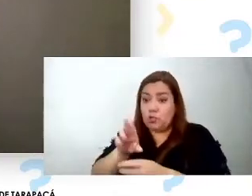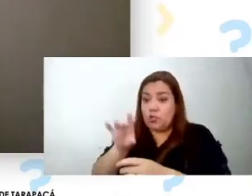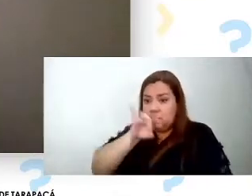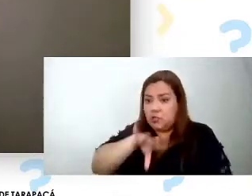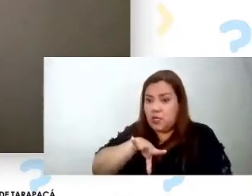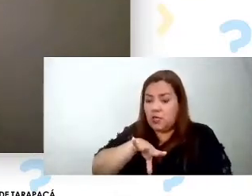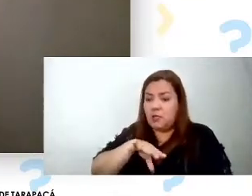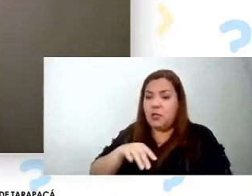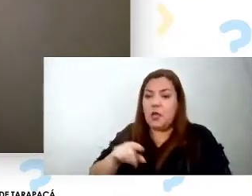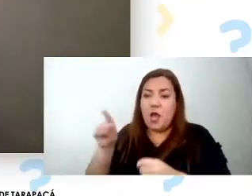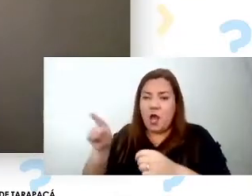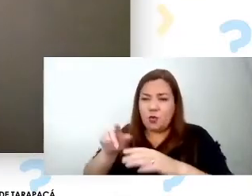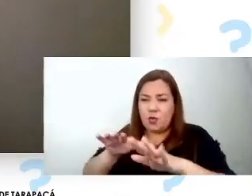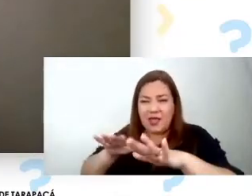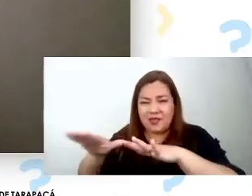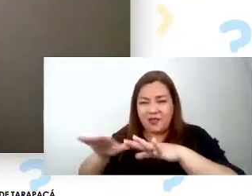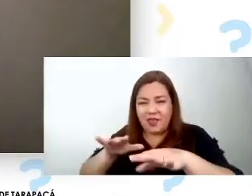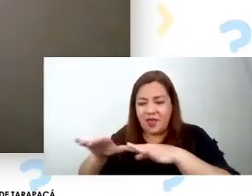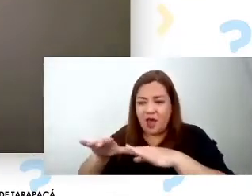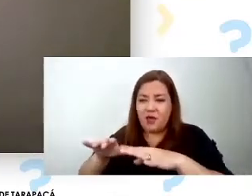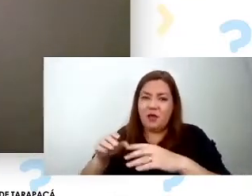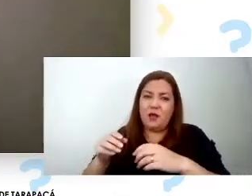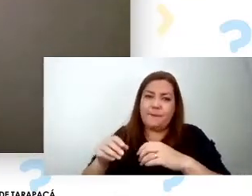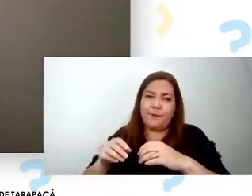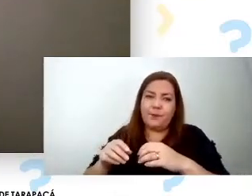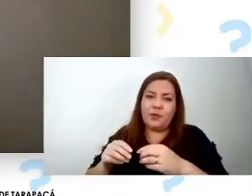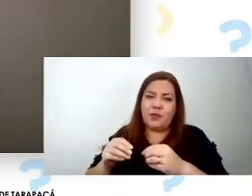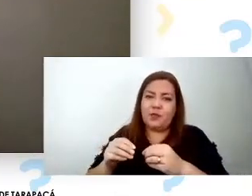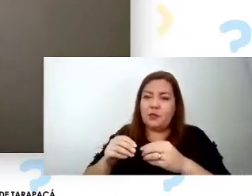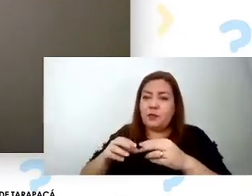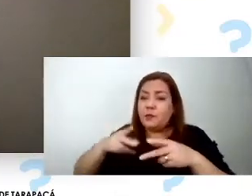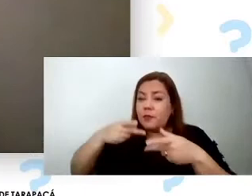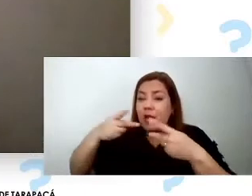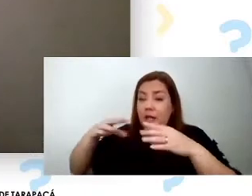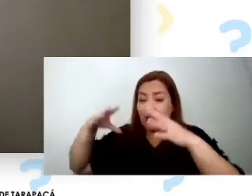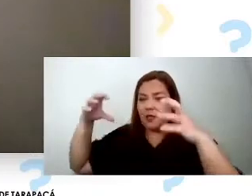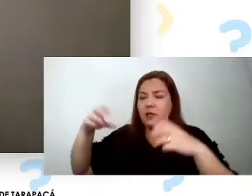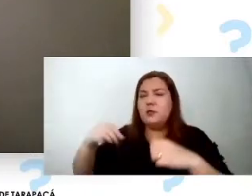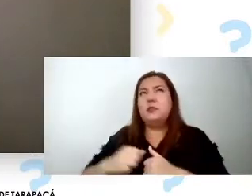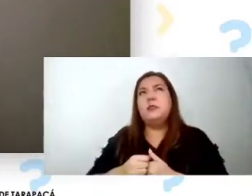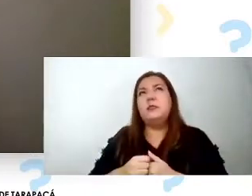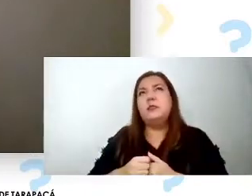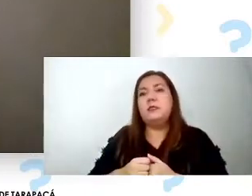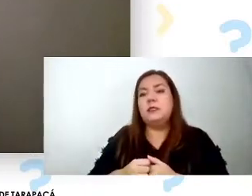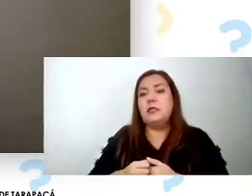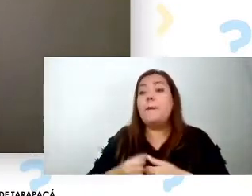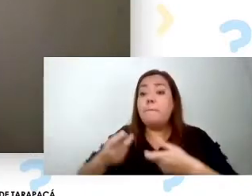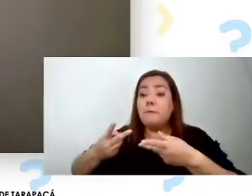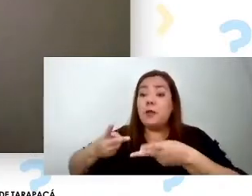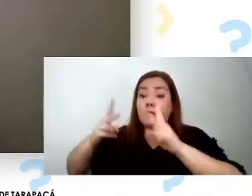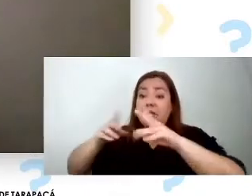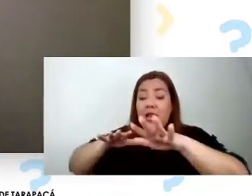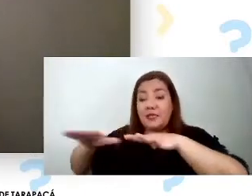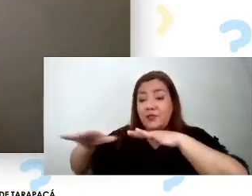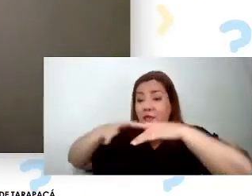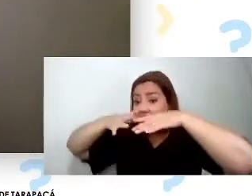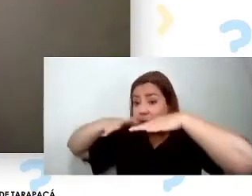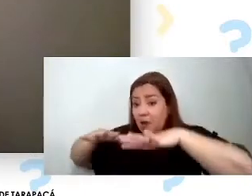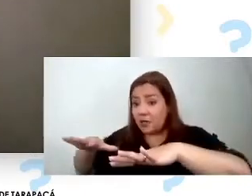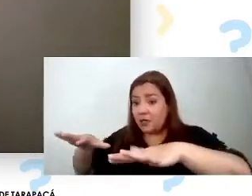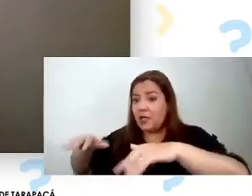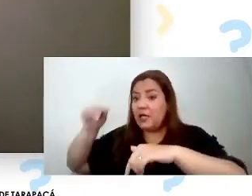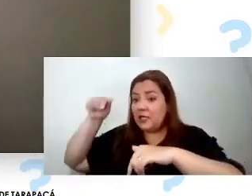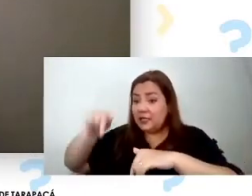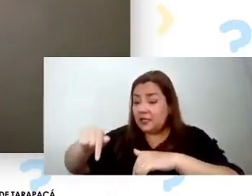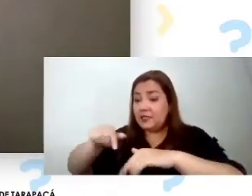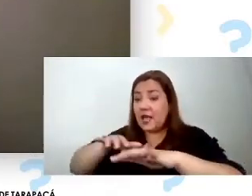actividad fitoplanctónica que permite la actividad marina. Y esa misma actividad